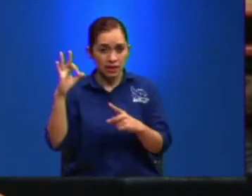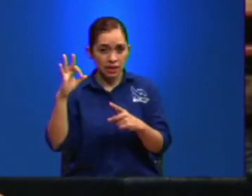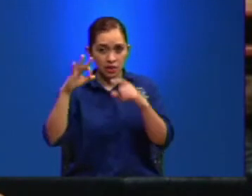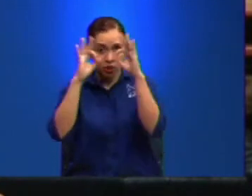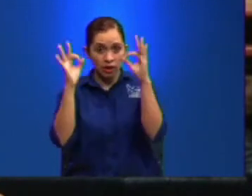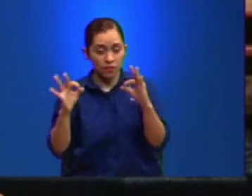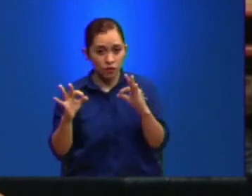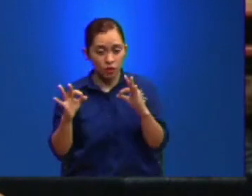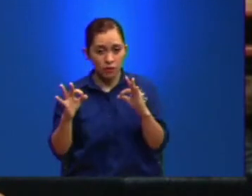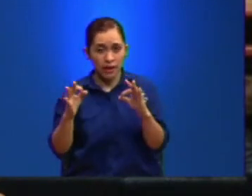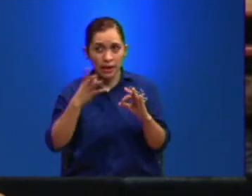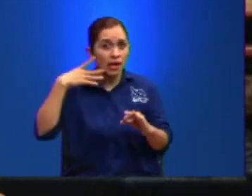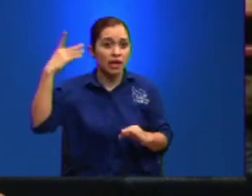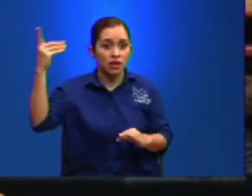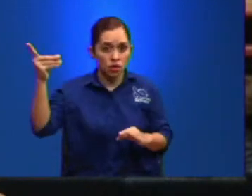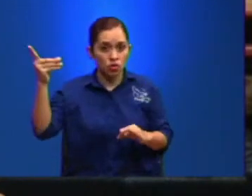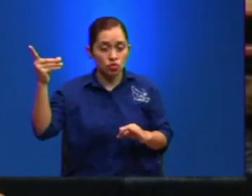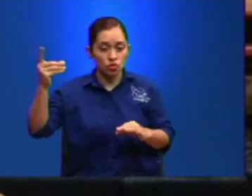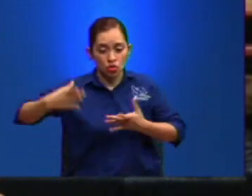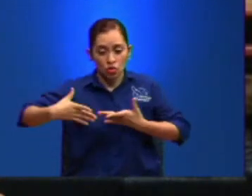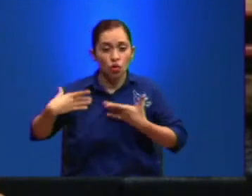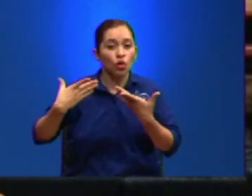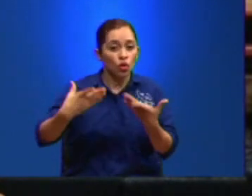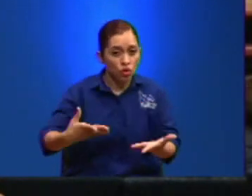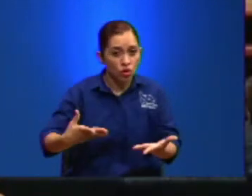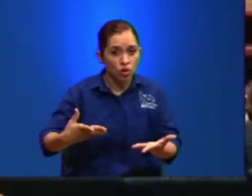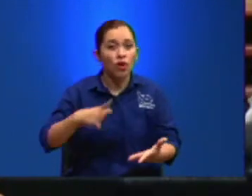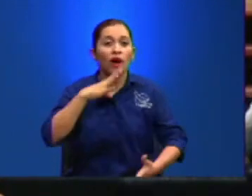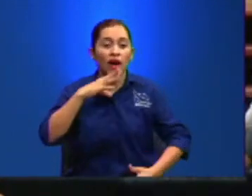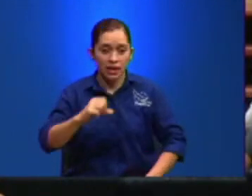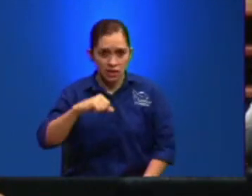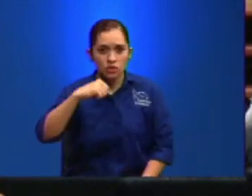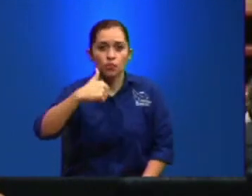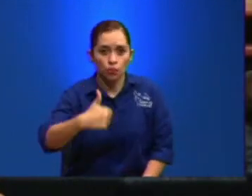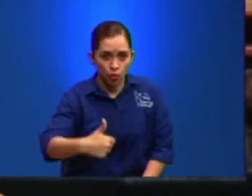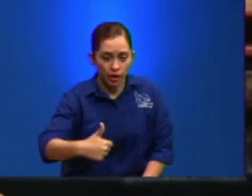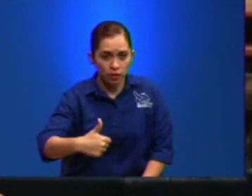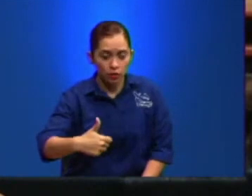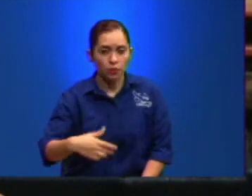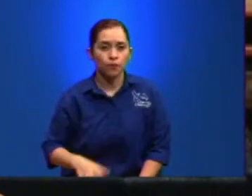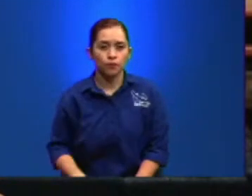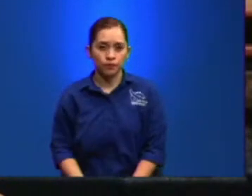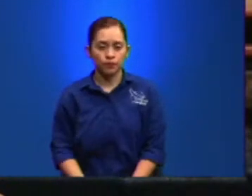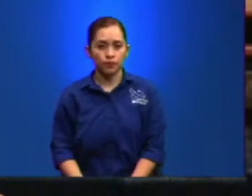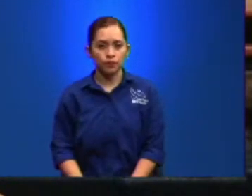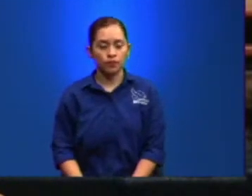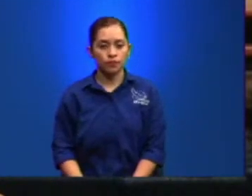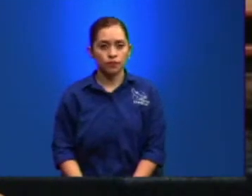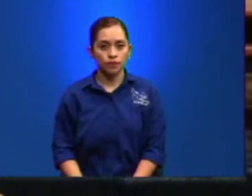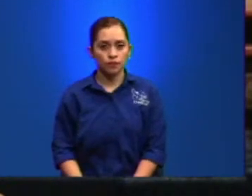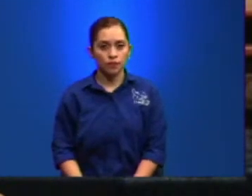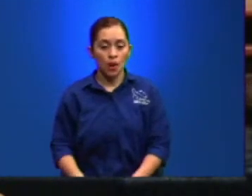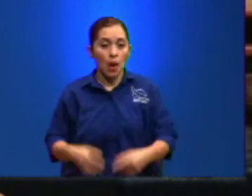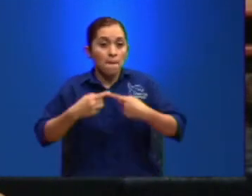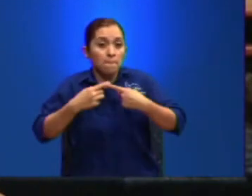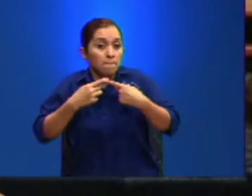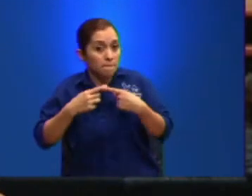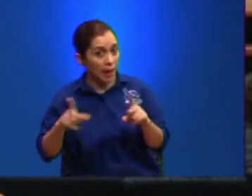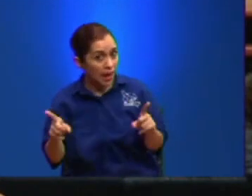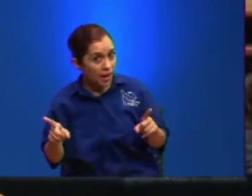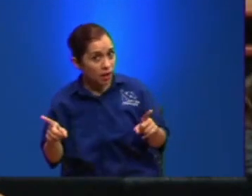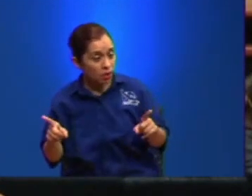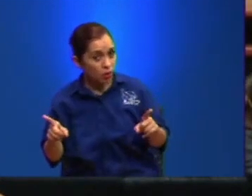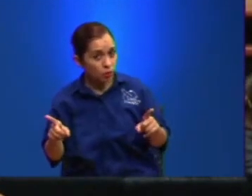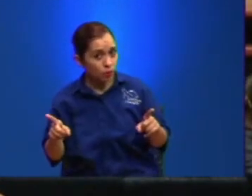hacer todos los exámenes de según la biblia y según la lógica nos damos cuenta que es bueno pero